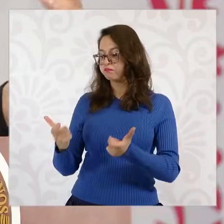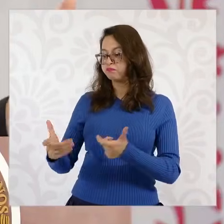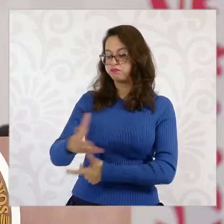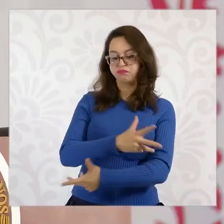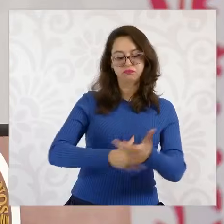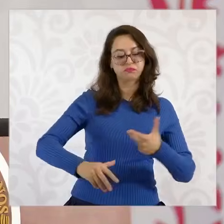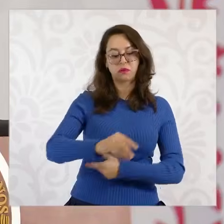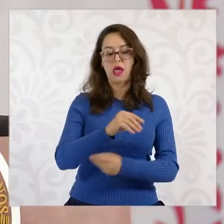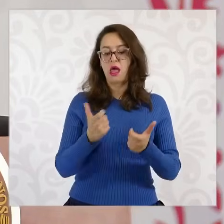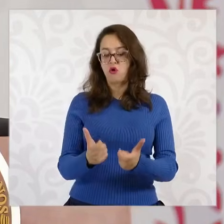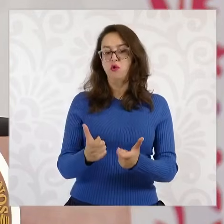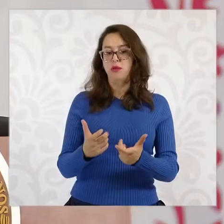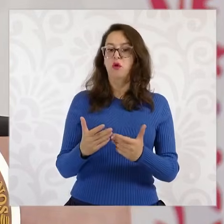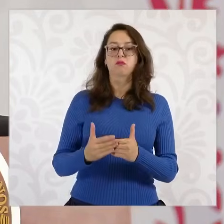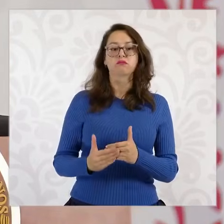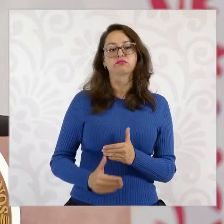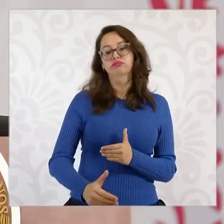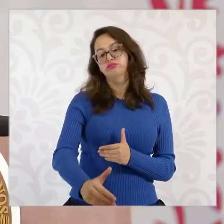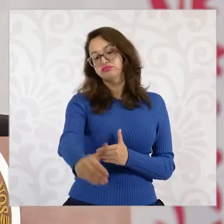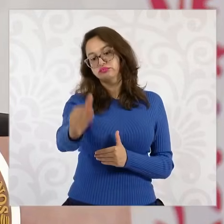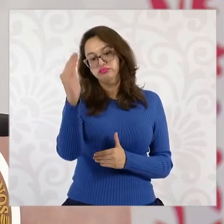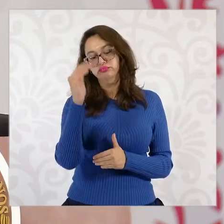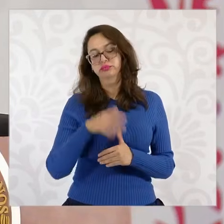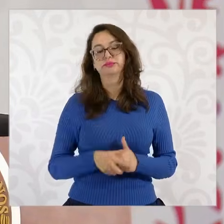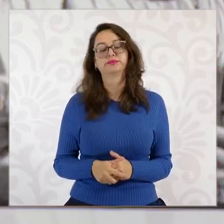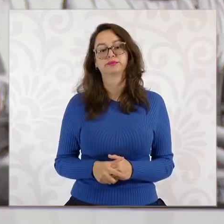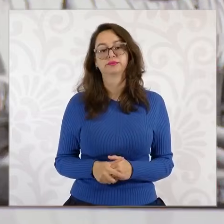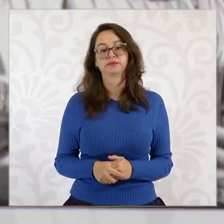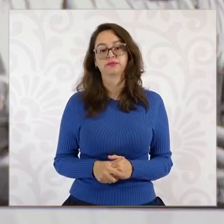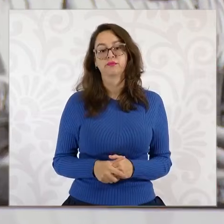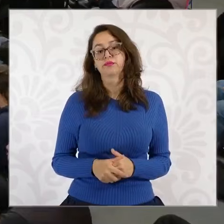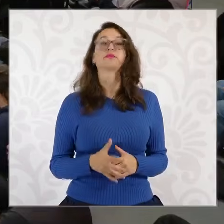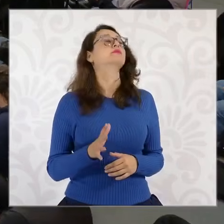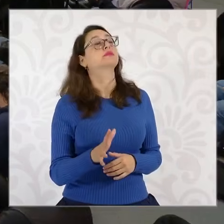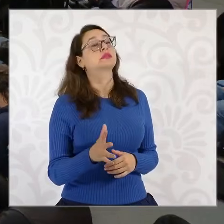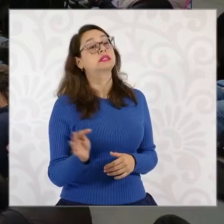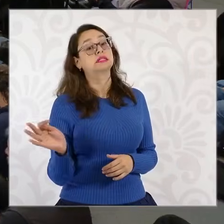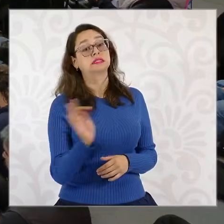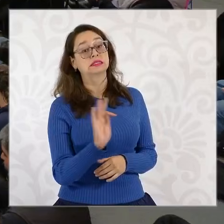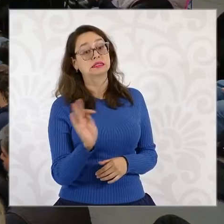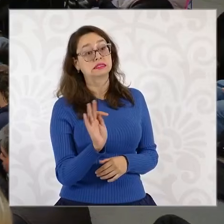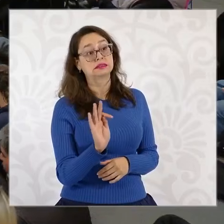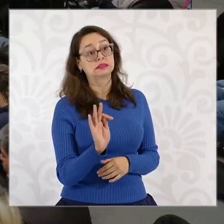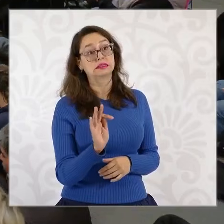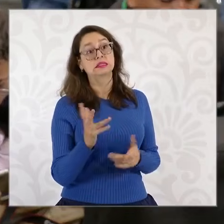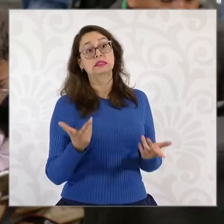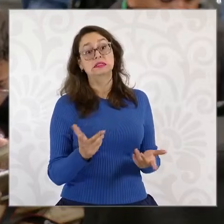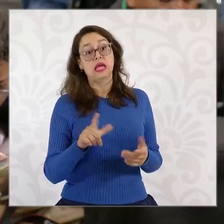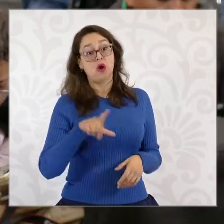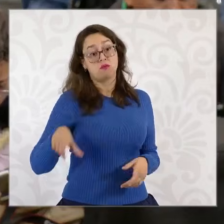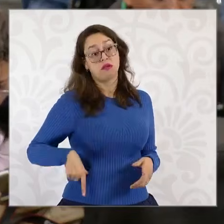garantice el crecimiento económico que planteamos en las proyecciones. ¿Habría entonces recortes a ciertos rubros